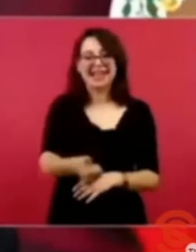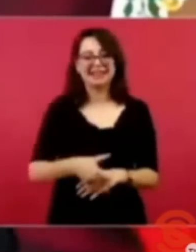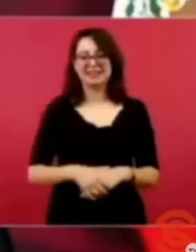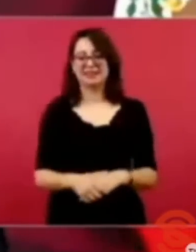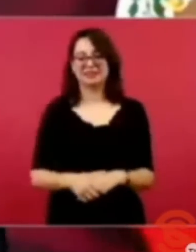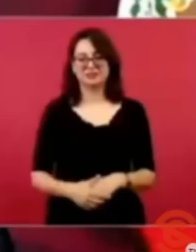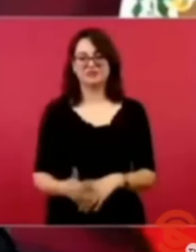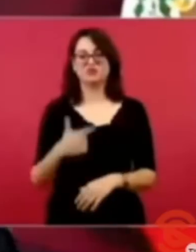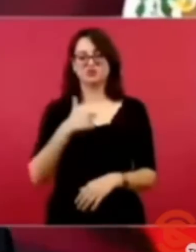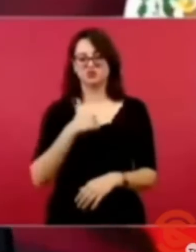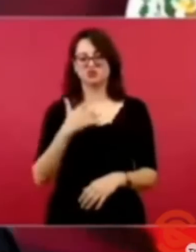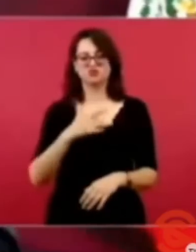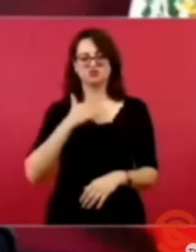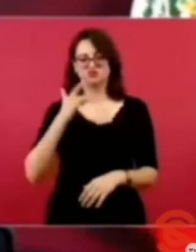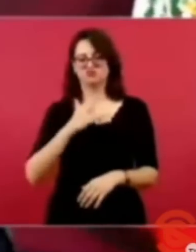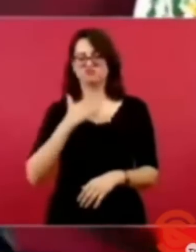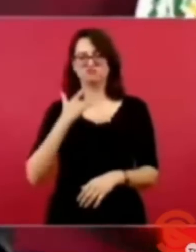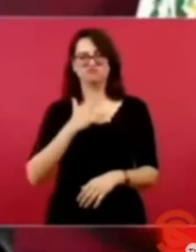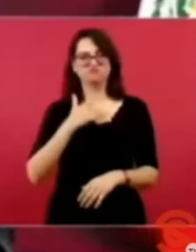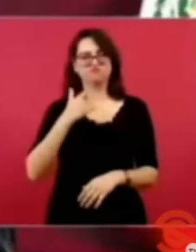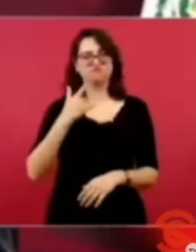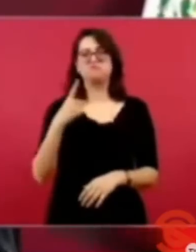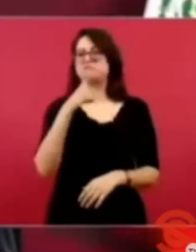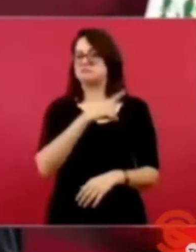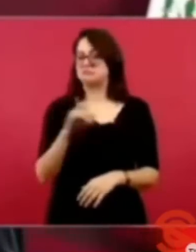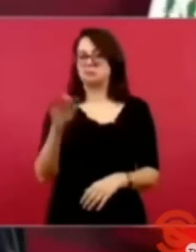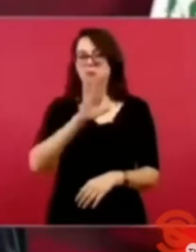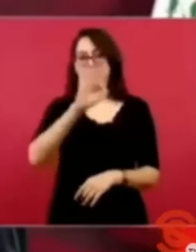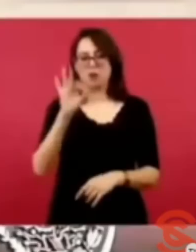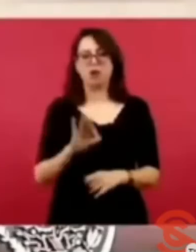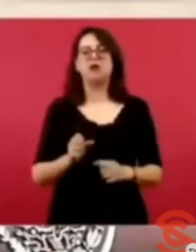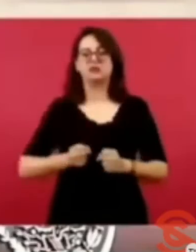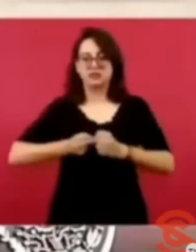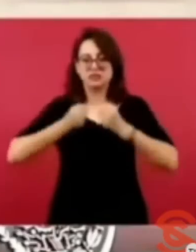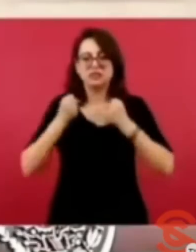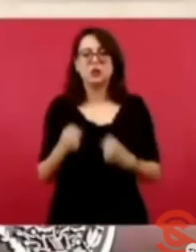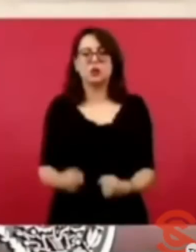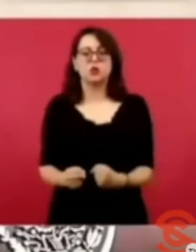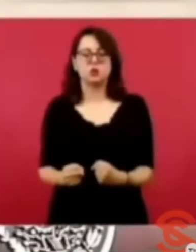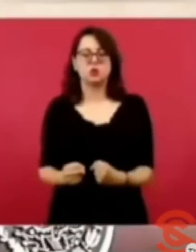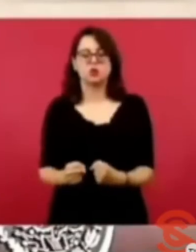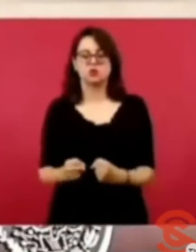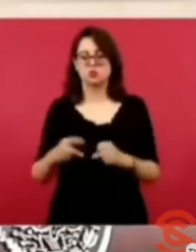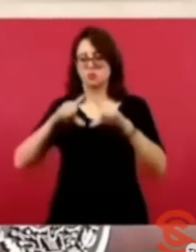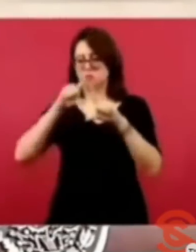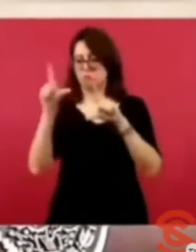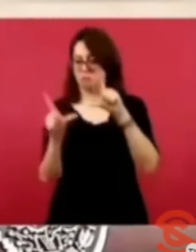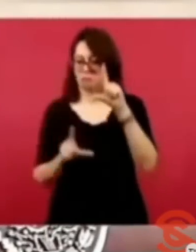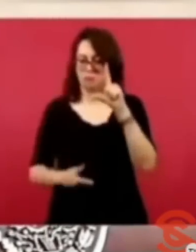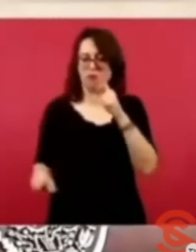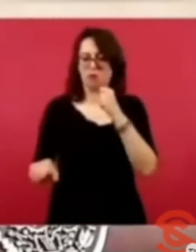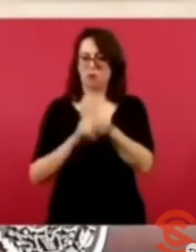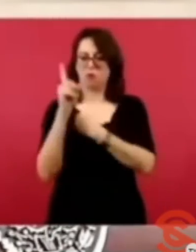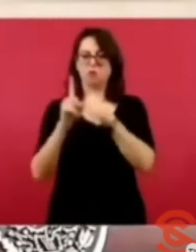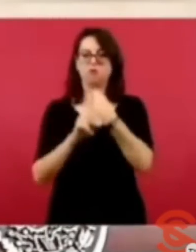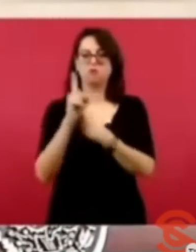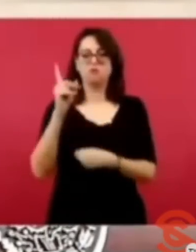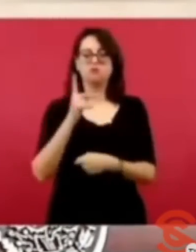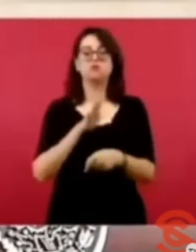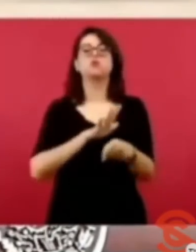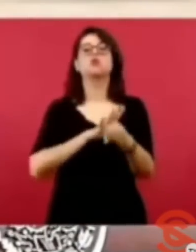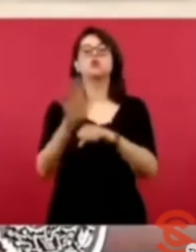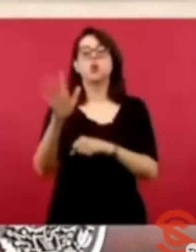porque estoy absolutamente convencido de que el principal problema de México era